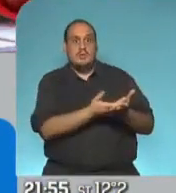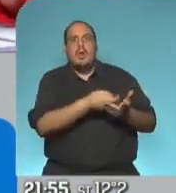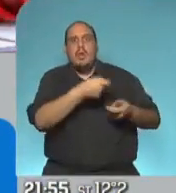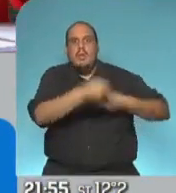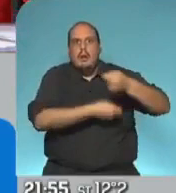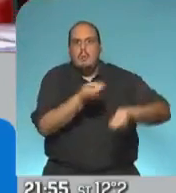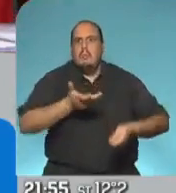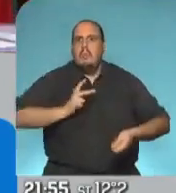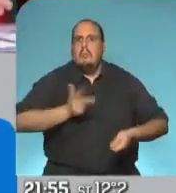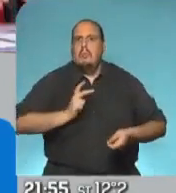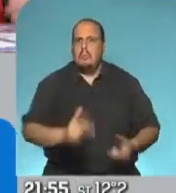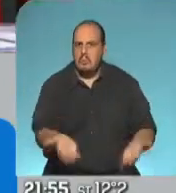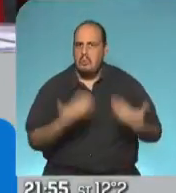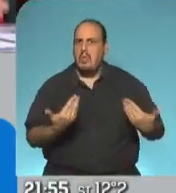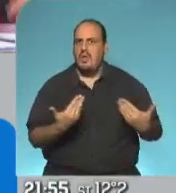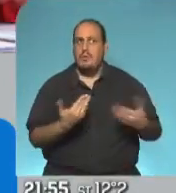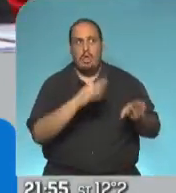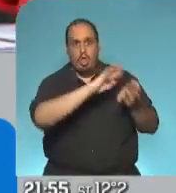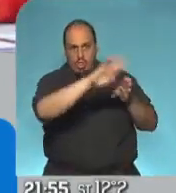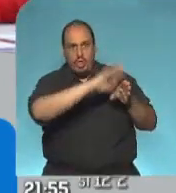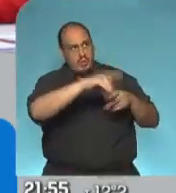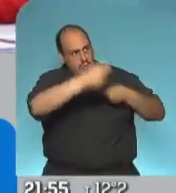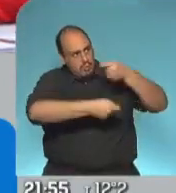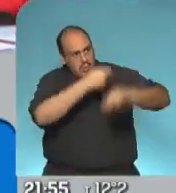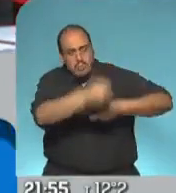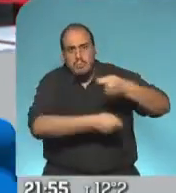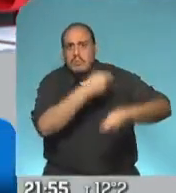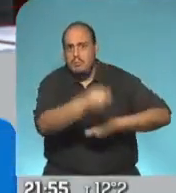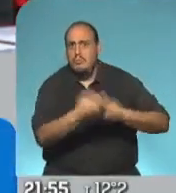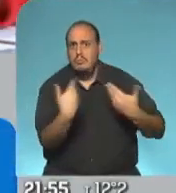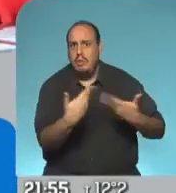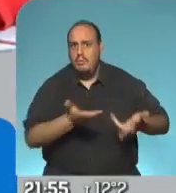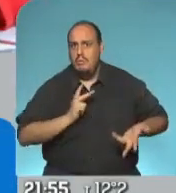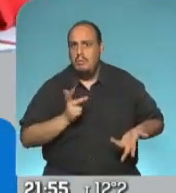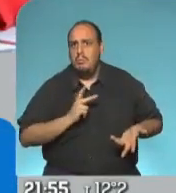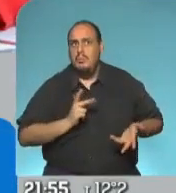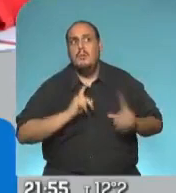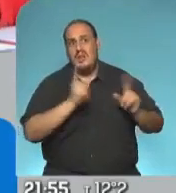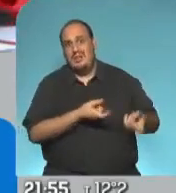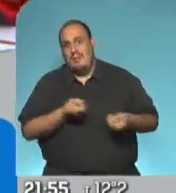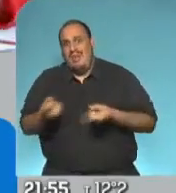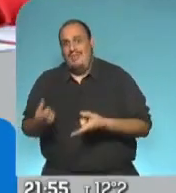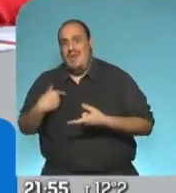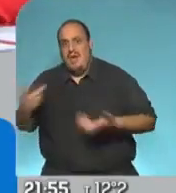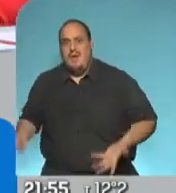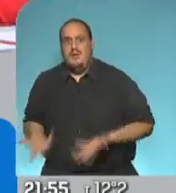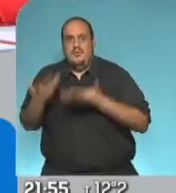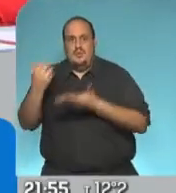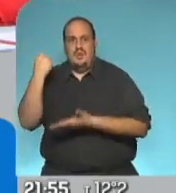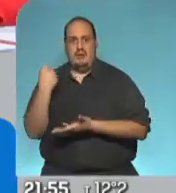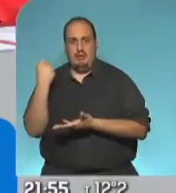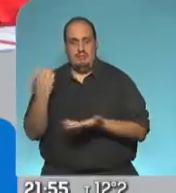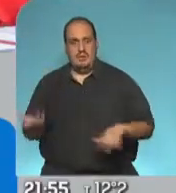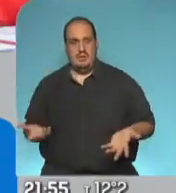una propuesta que te permita hacer frente a ella, pagarla, pero al mismo tiempo que te deje, ¿no?, crecer en tu economía